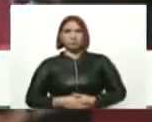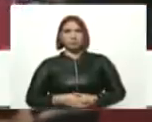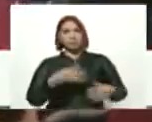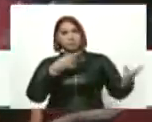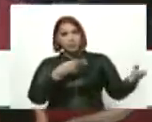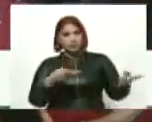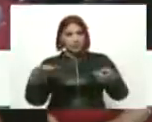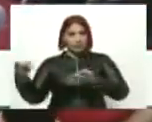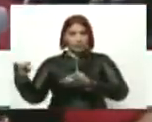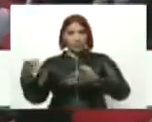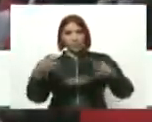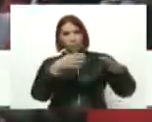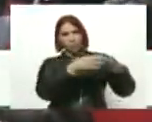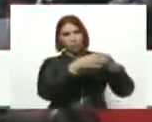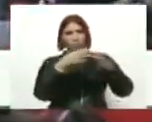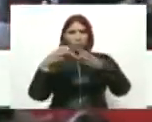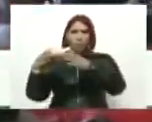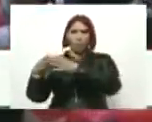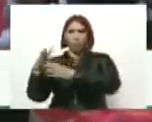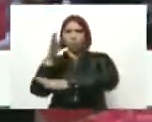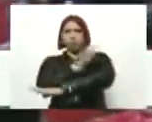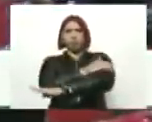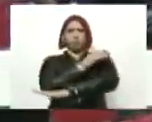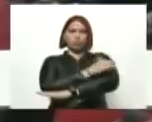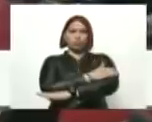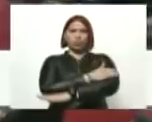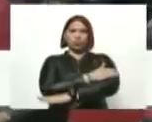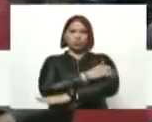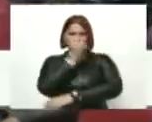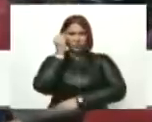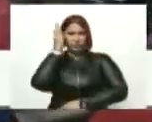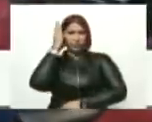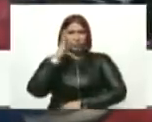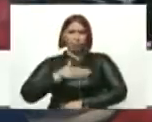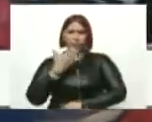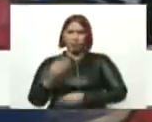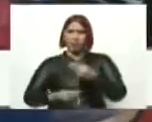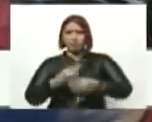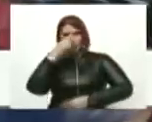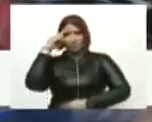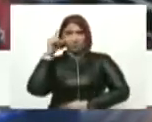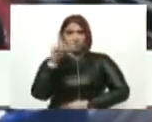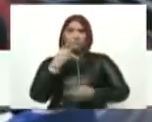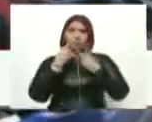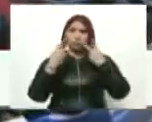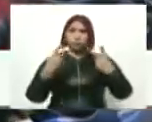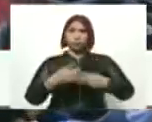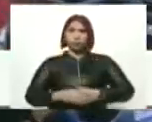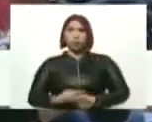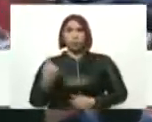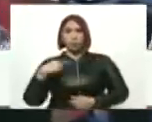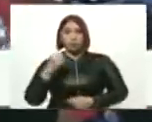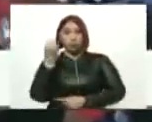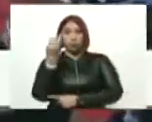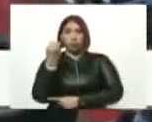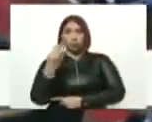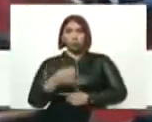Invitamos a los partidos de la derecha que sean capaces de hacer esto. El PSUV anunció que tenía congreso